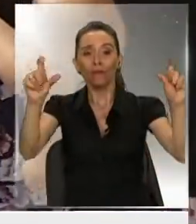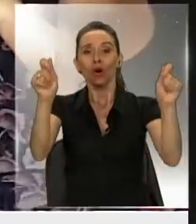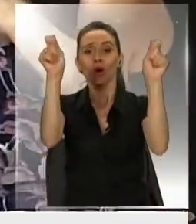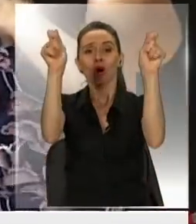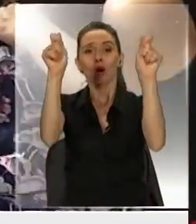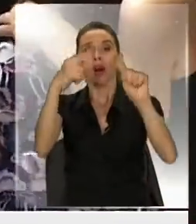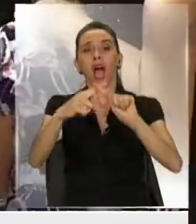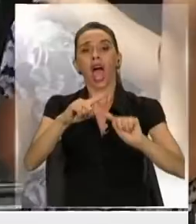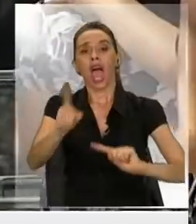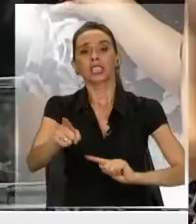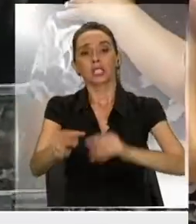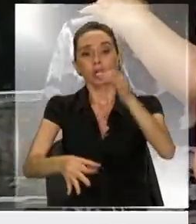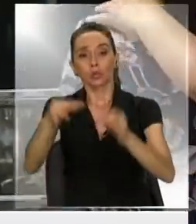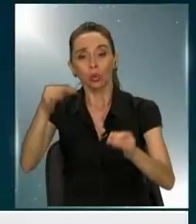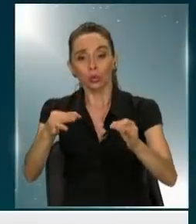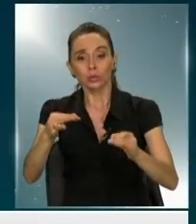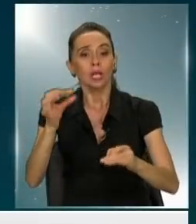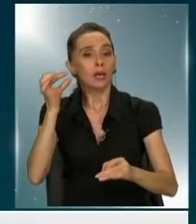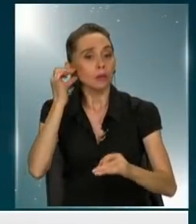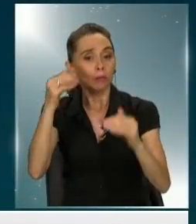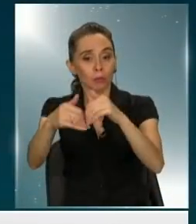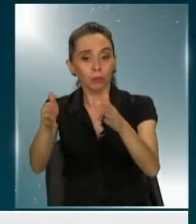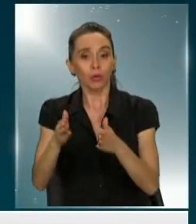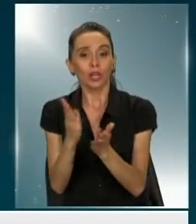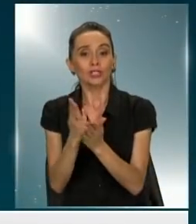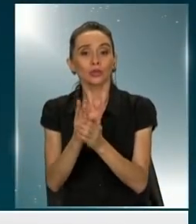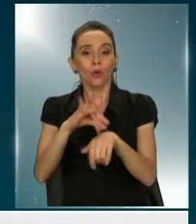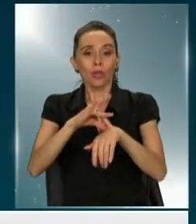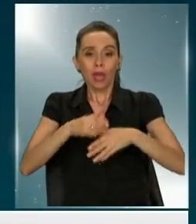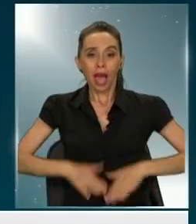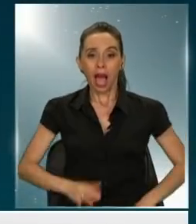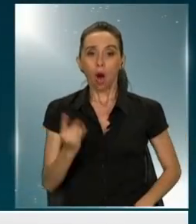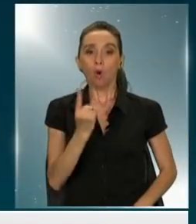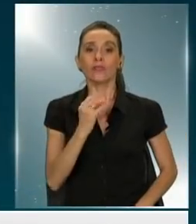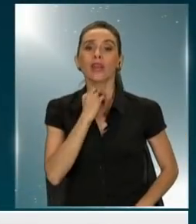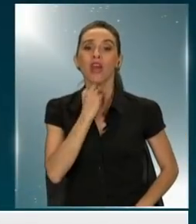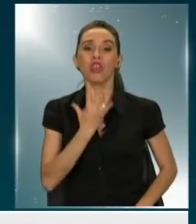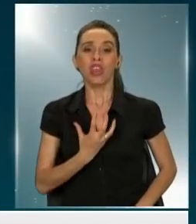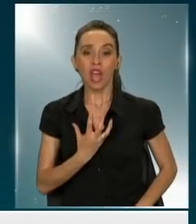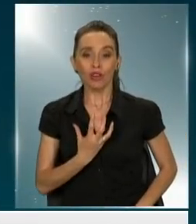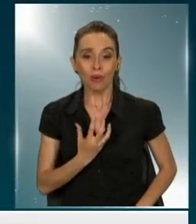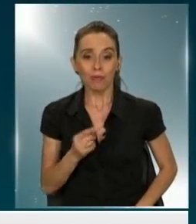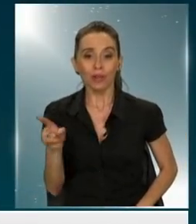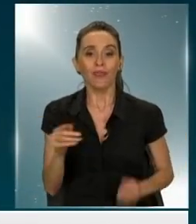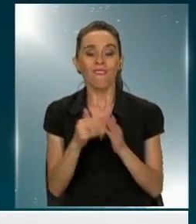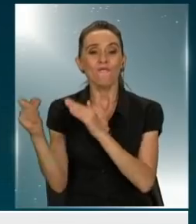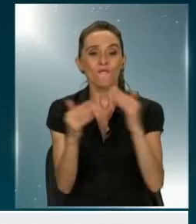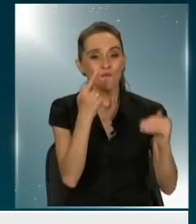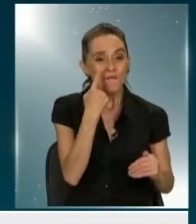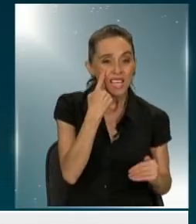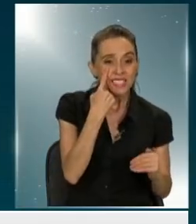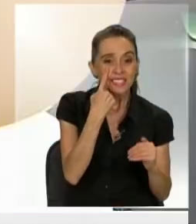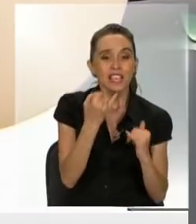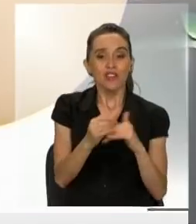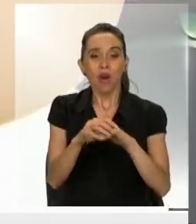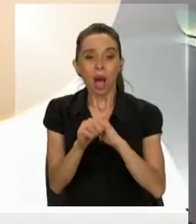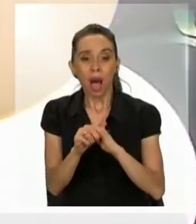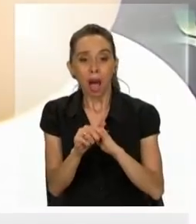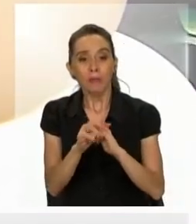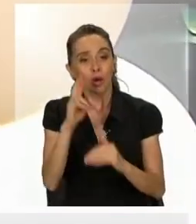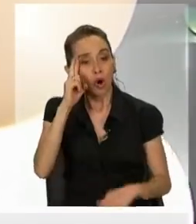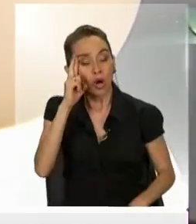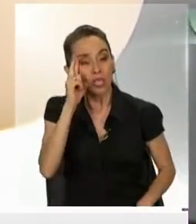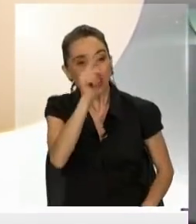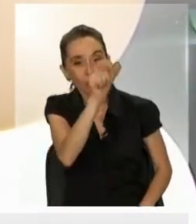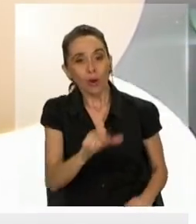exigiendo justicia fue recibida esta estudiante de obstetricia de la Universidad Diego Portales, a quien sus vecinos y más cercanos